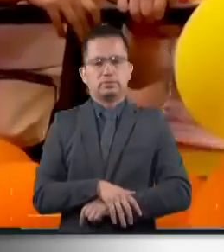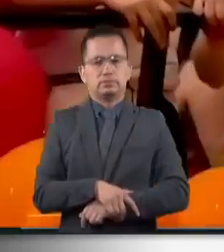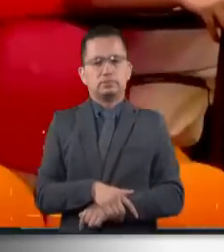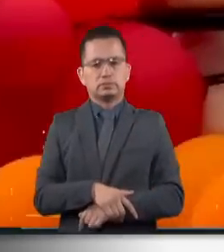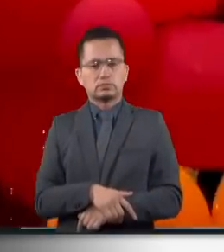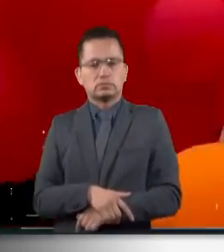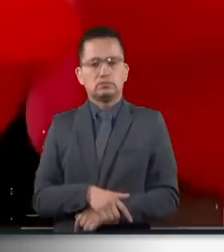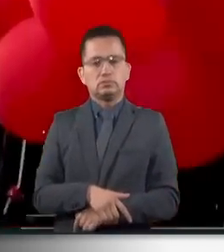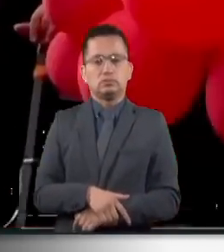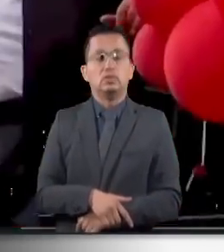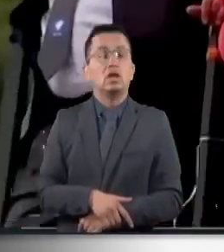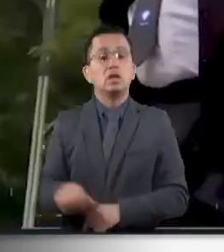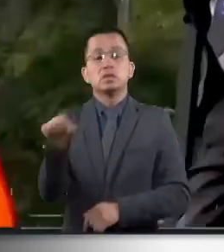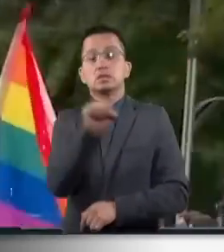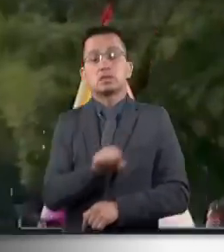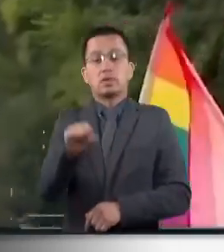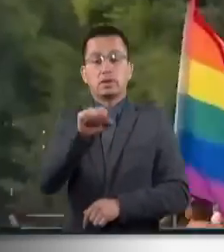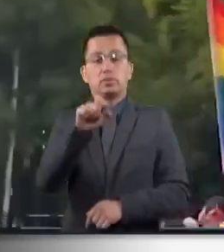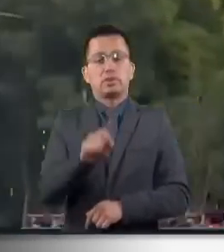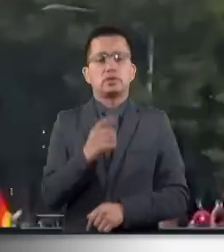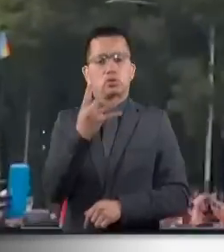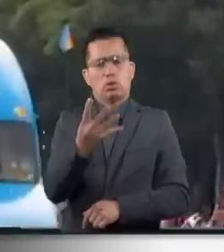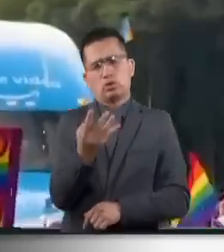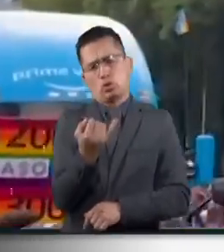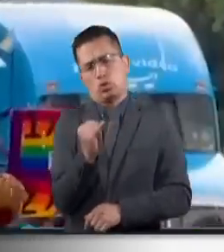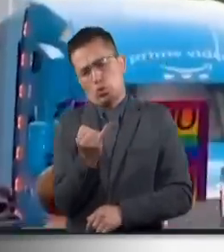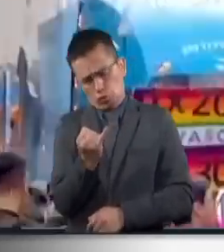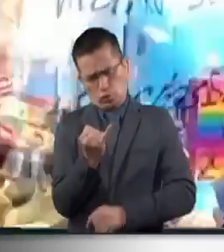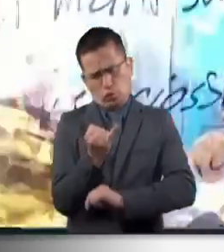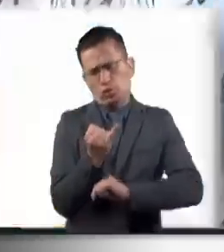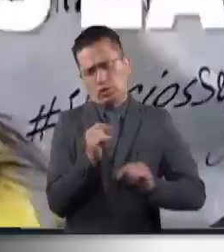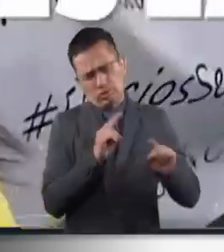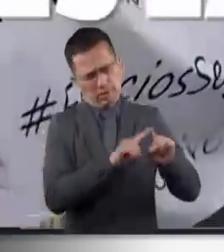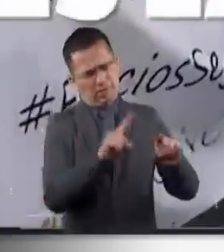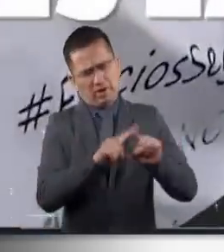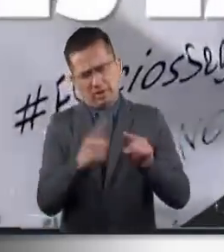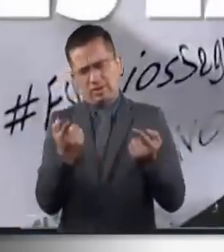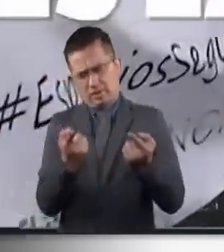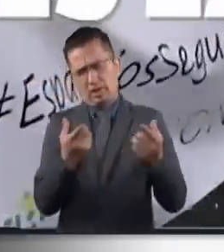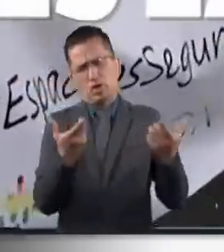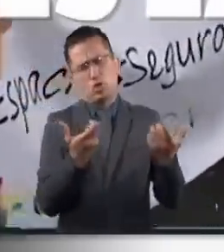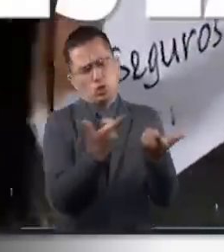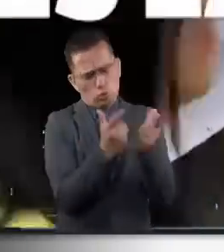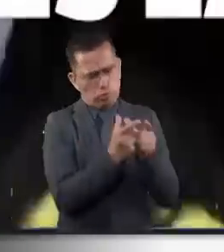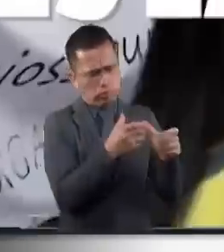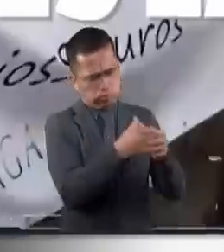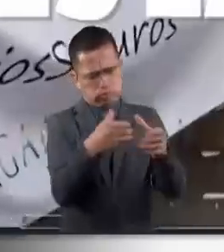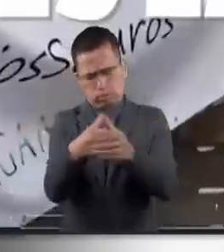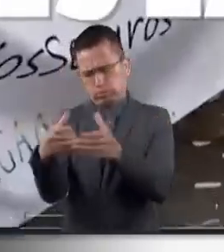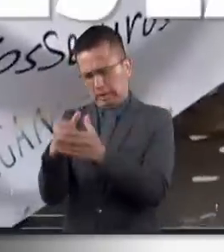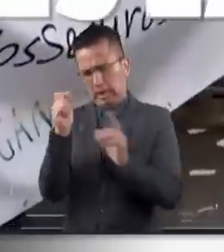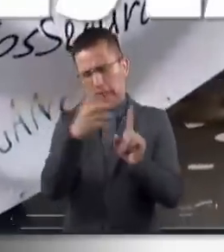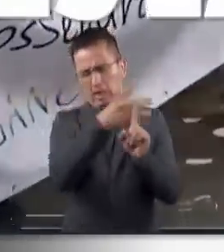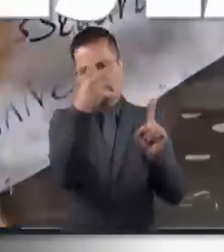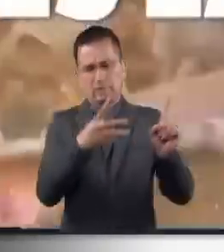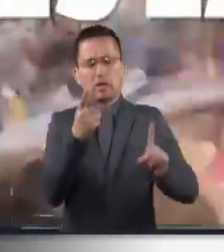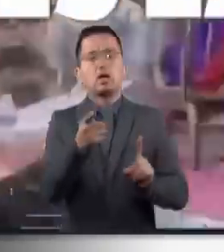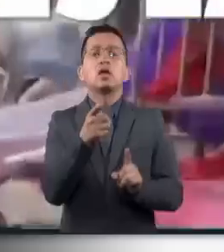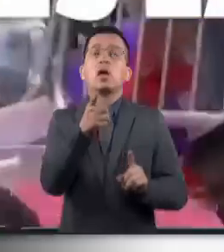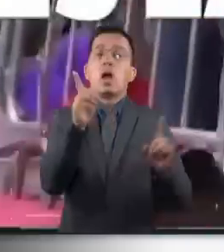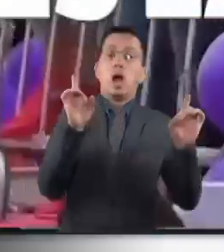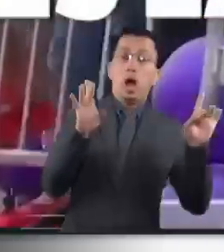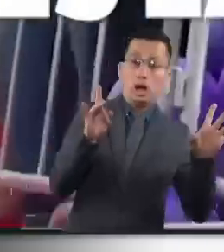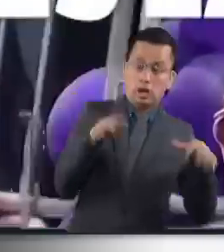Este sábado 24 de junio, contingentes de la comunidad de la diversidad partirán del Ángel de la Independencia reivindicando el respeto